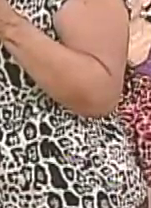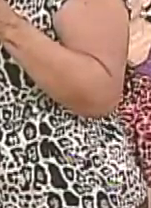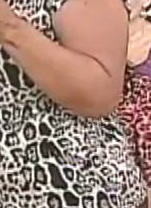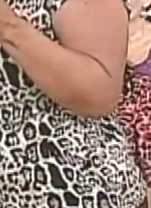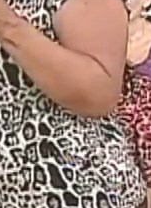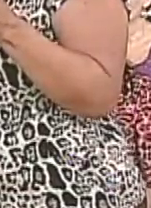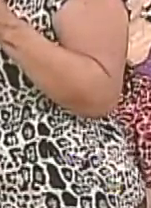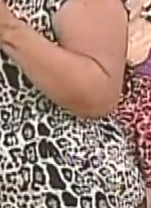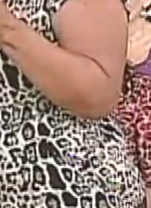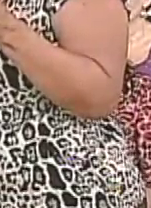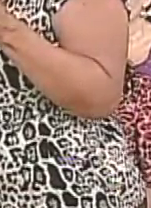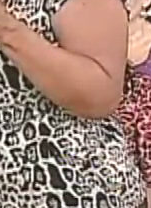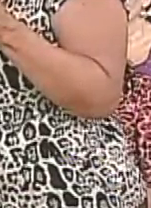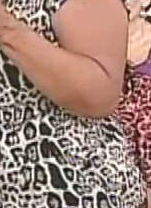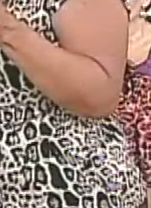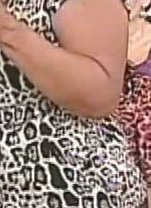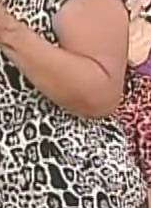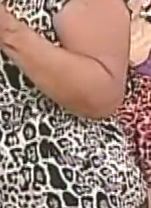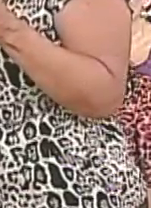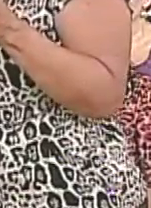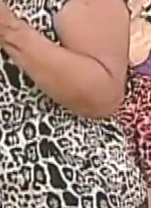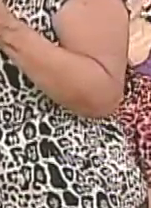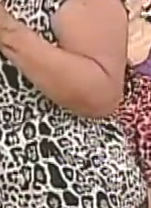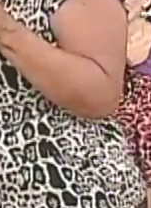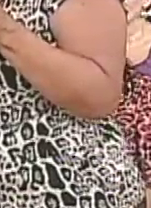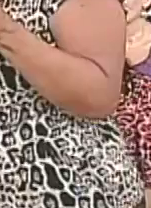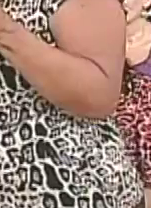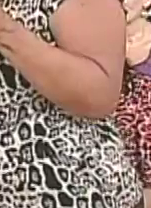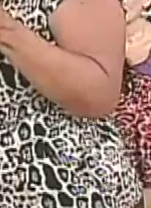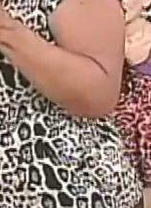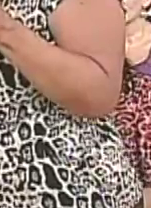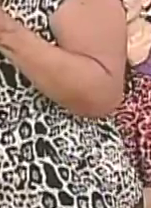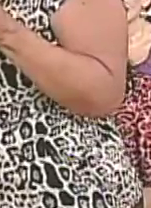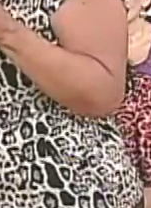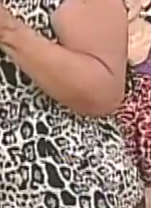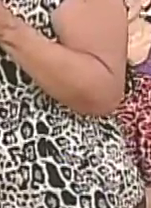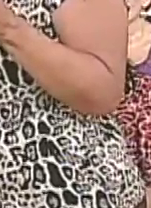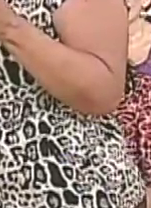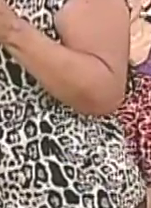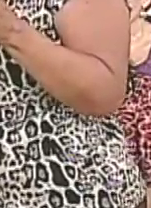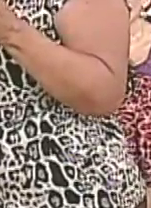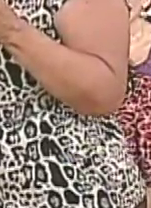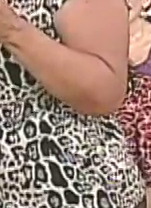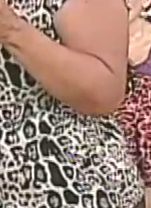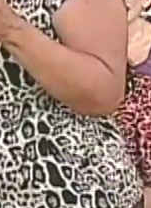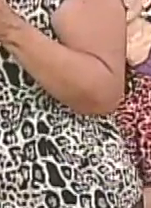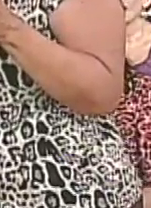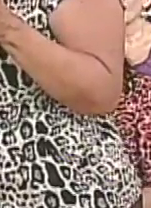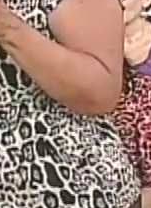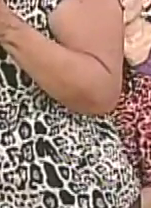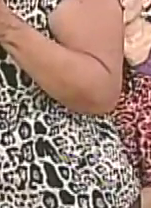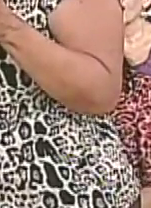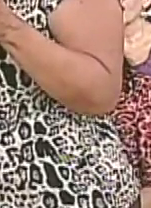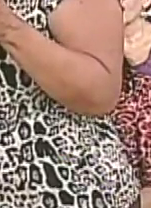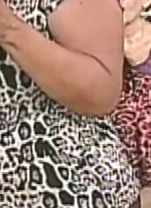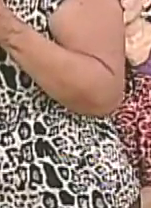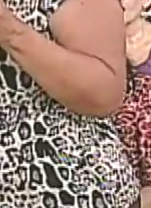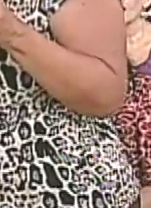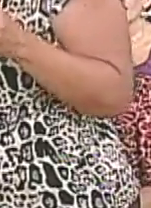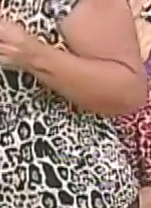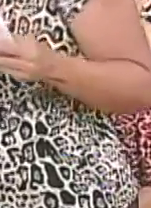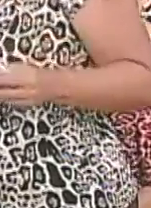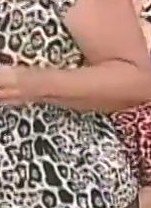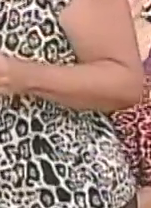la articulación de todos los niveles y ámbitos del sistema de protección, promoción, prevención y atención integral de la